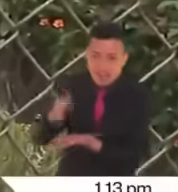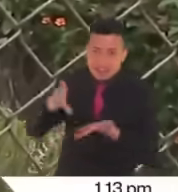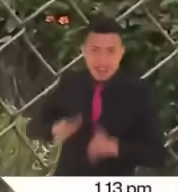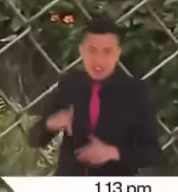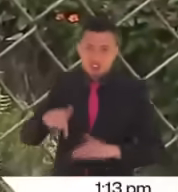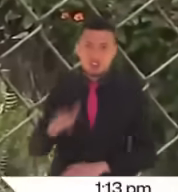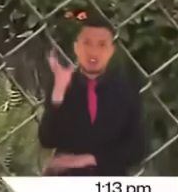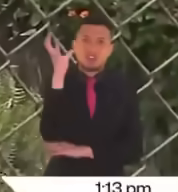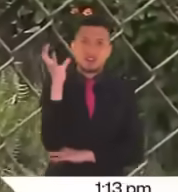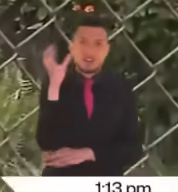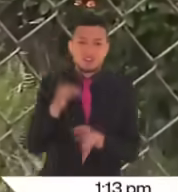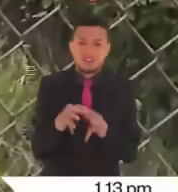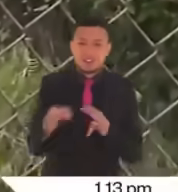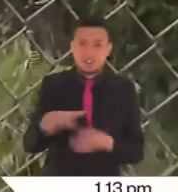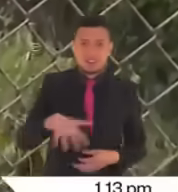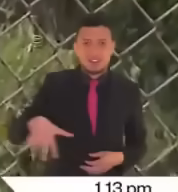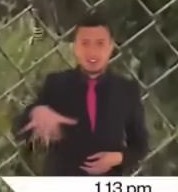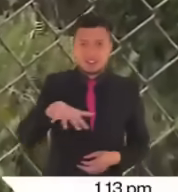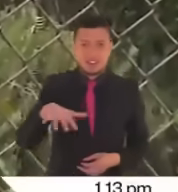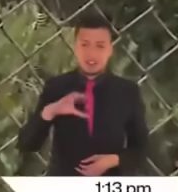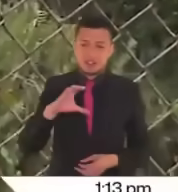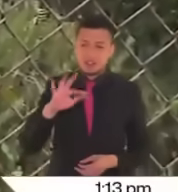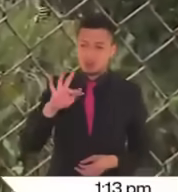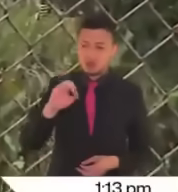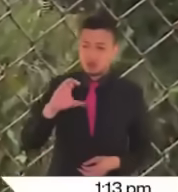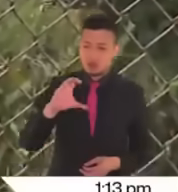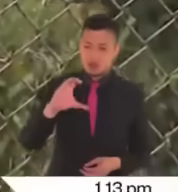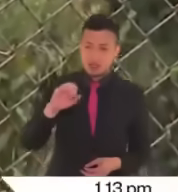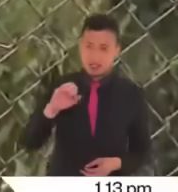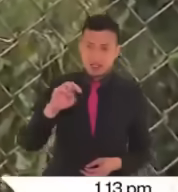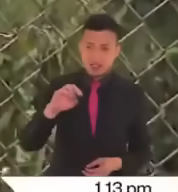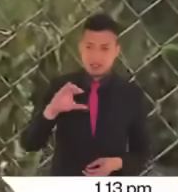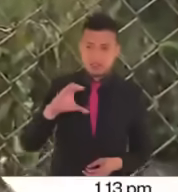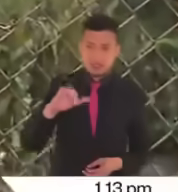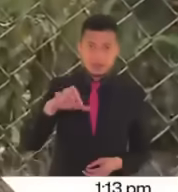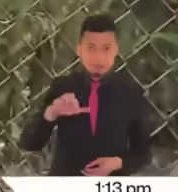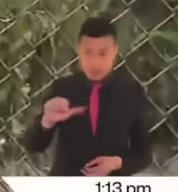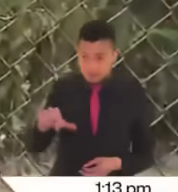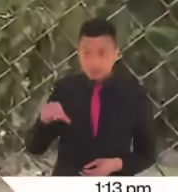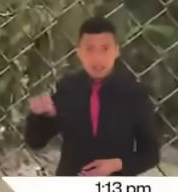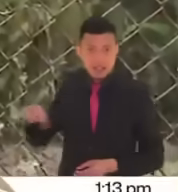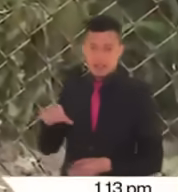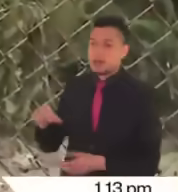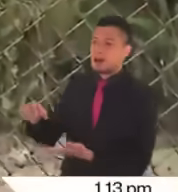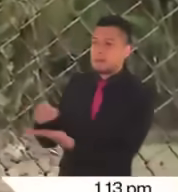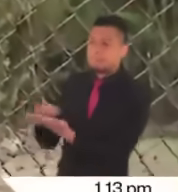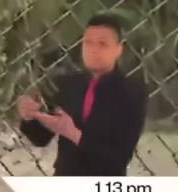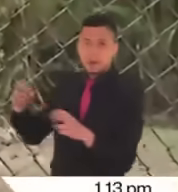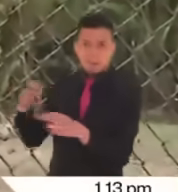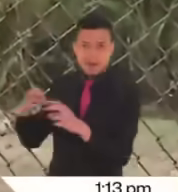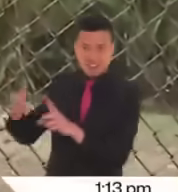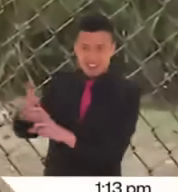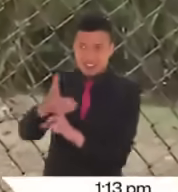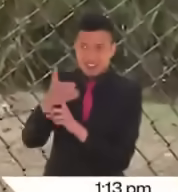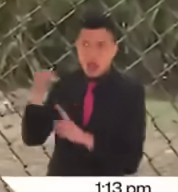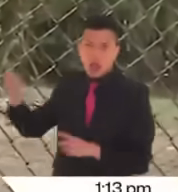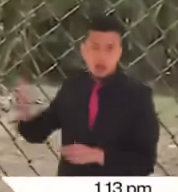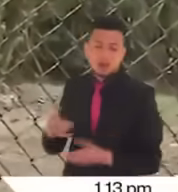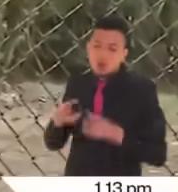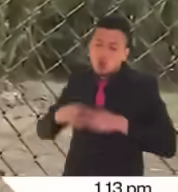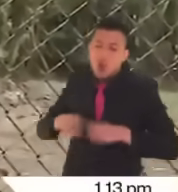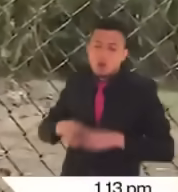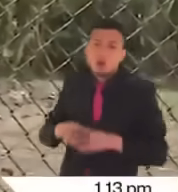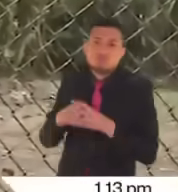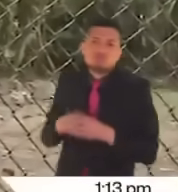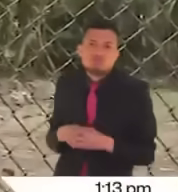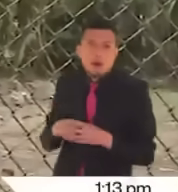Duque en Tocancipá, Cundinamarca. En este lugar, la reserva del Bioparque Guacatá, los cóndores pusieron el huevo a finales de